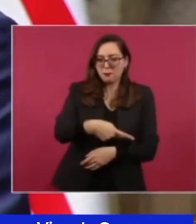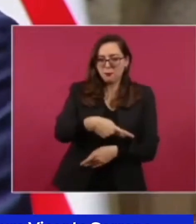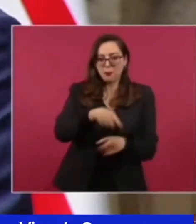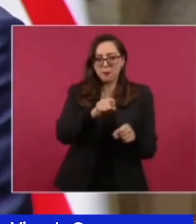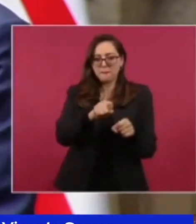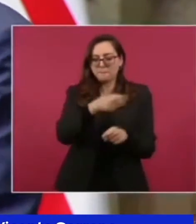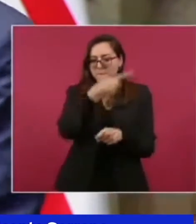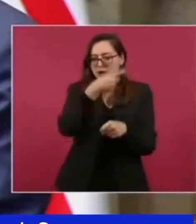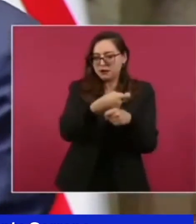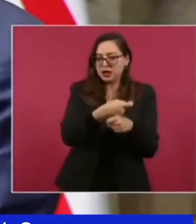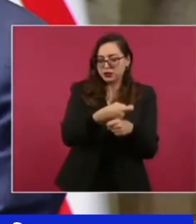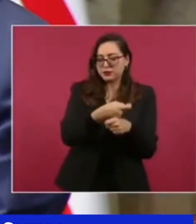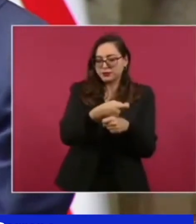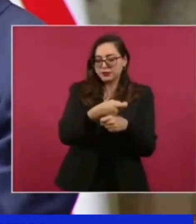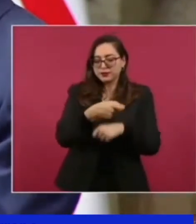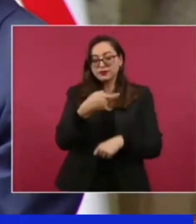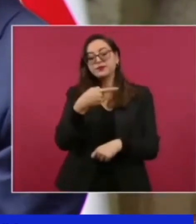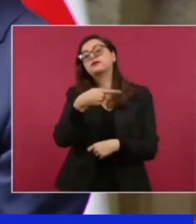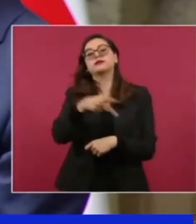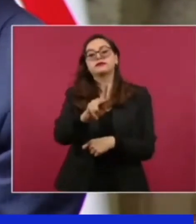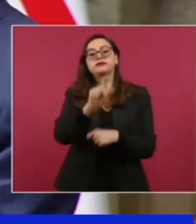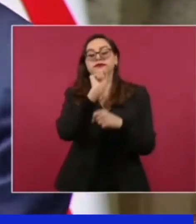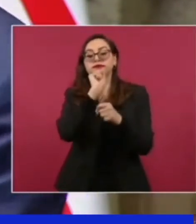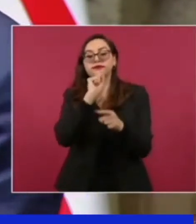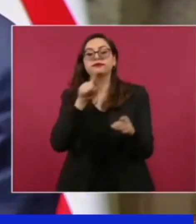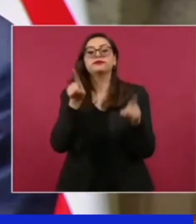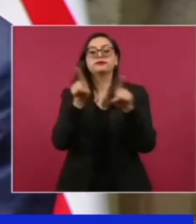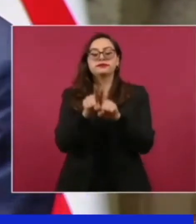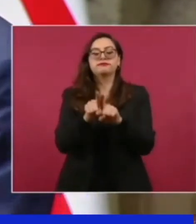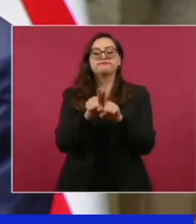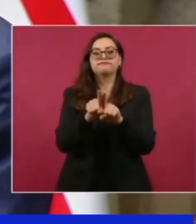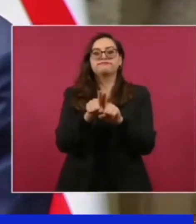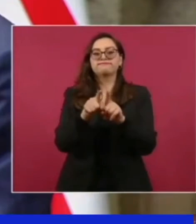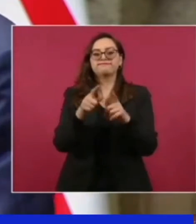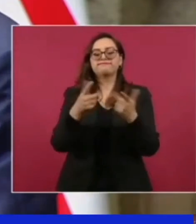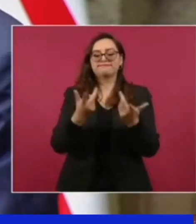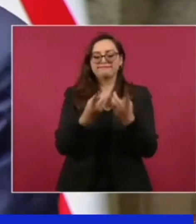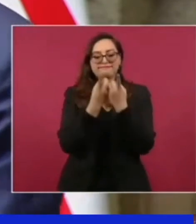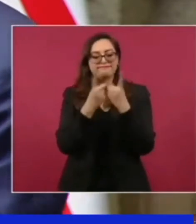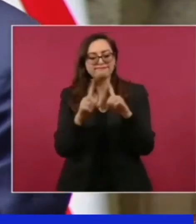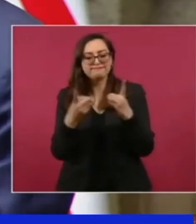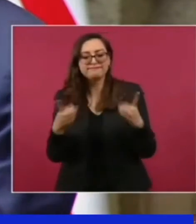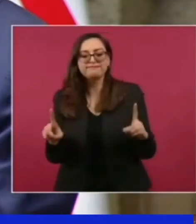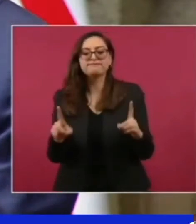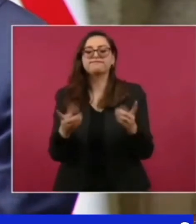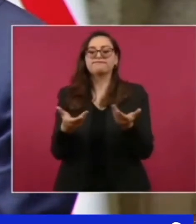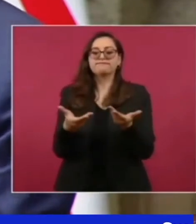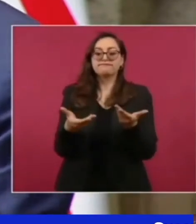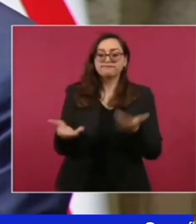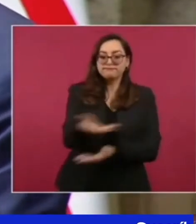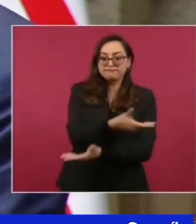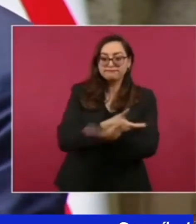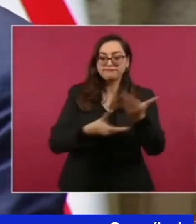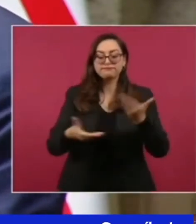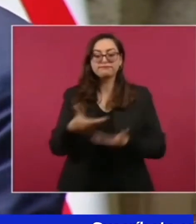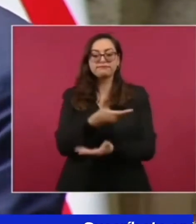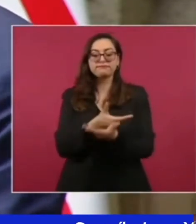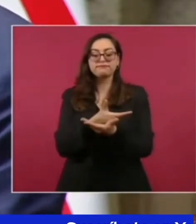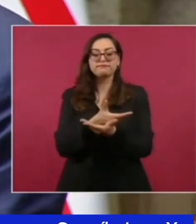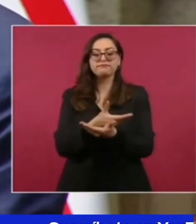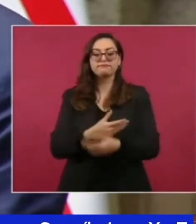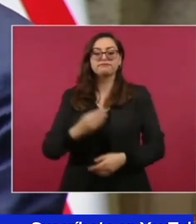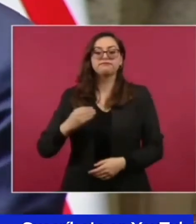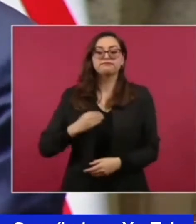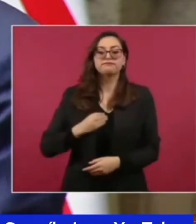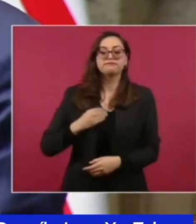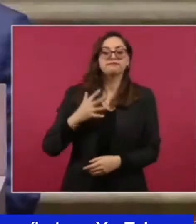de poder del presidente López Obrador. Yo ya quisiera ver si el expresidente Peña hubiera podido estar contestando una